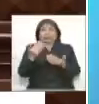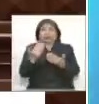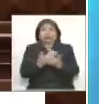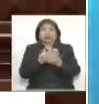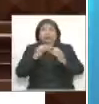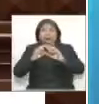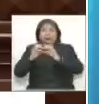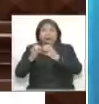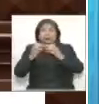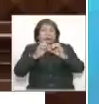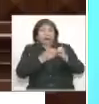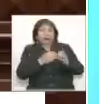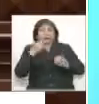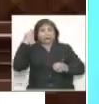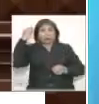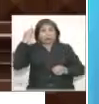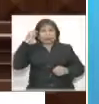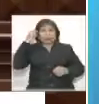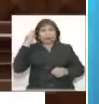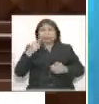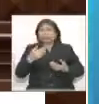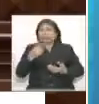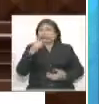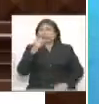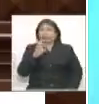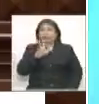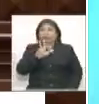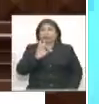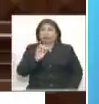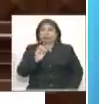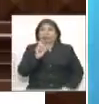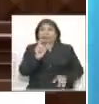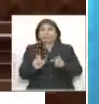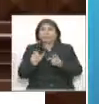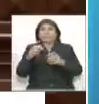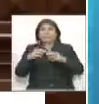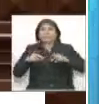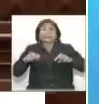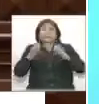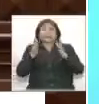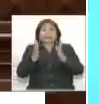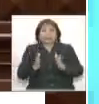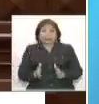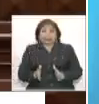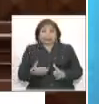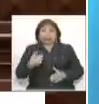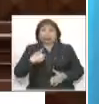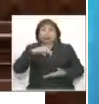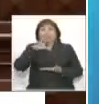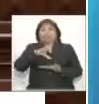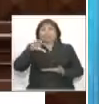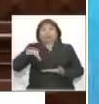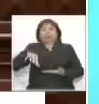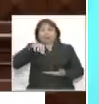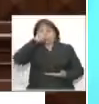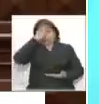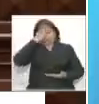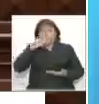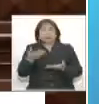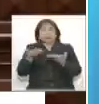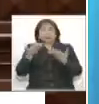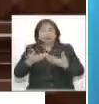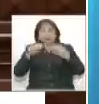Fujimori fugó del país y por lo tanto se declara era causal de vacancia. En este caso es una acción del Congreso comprometido